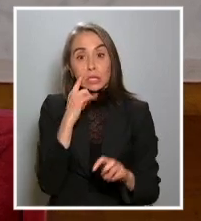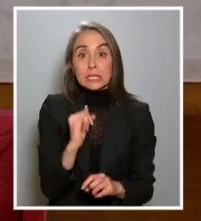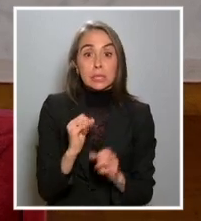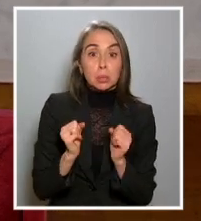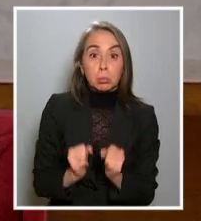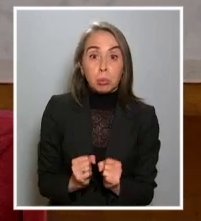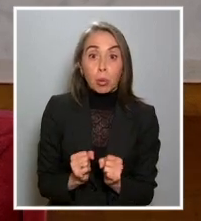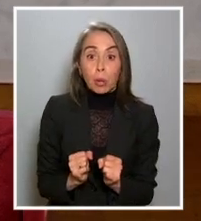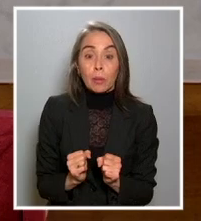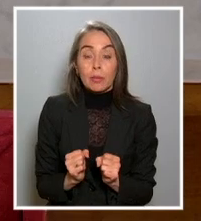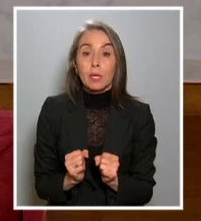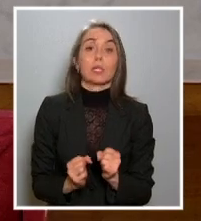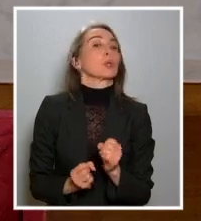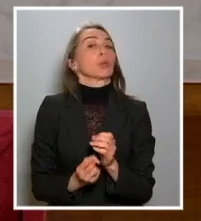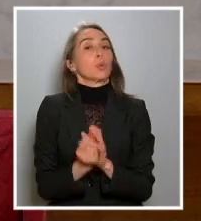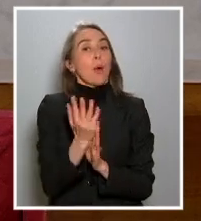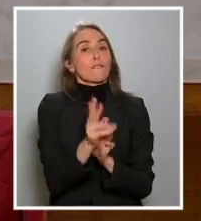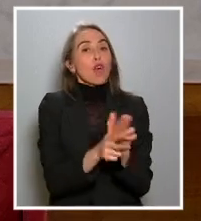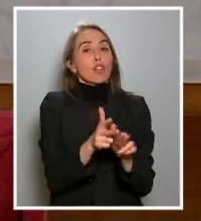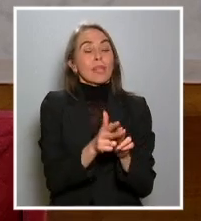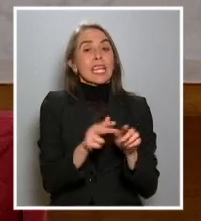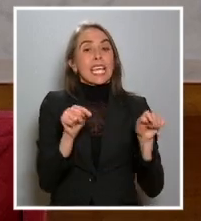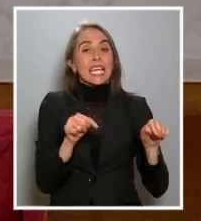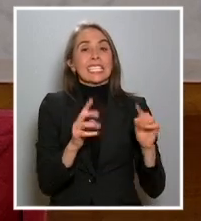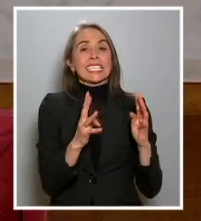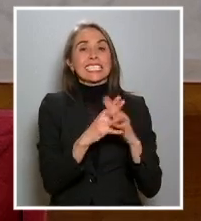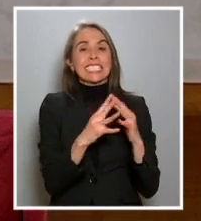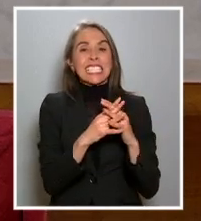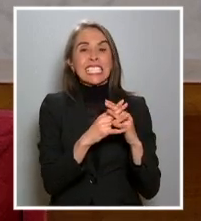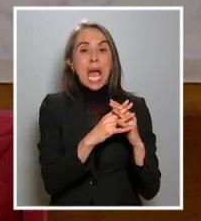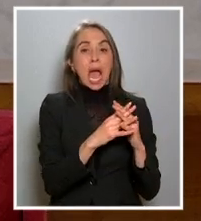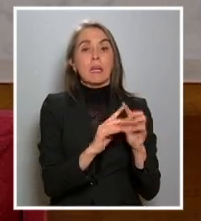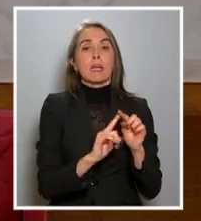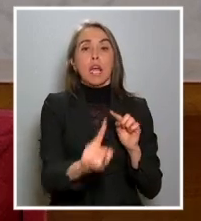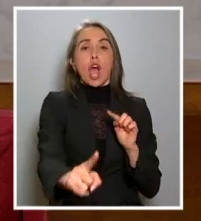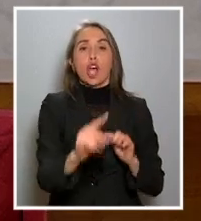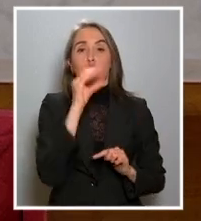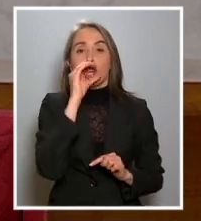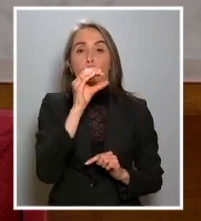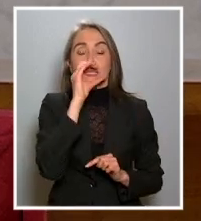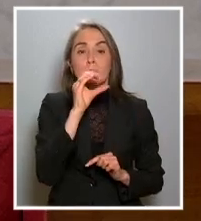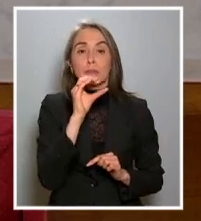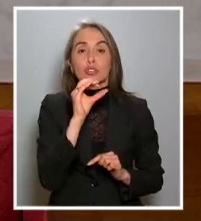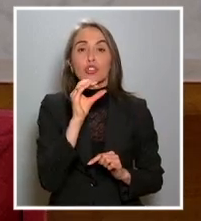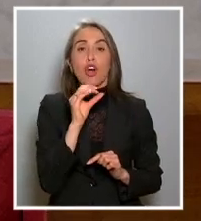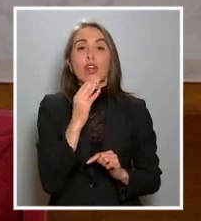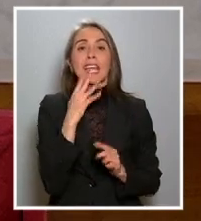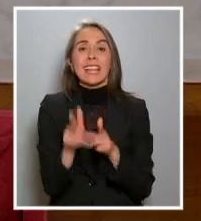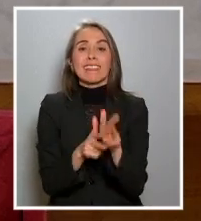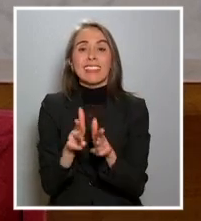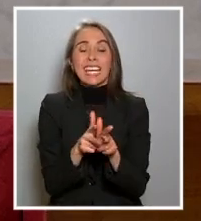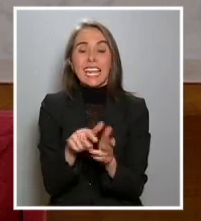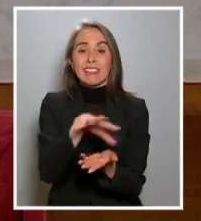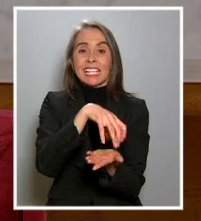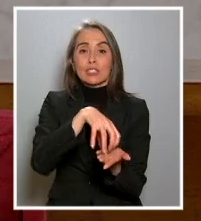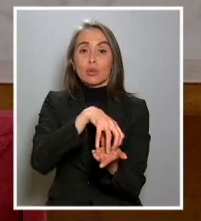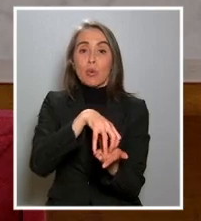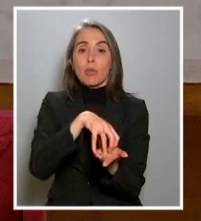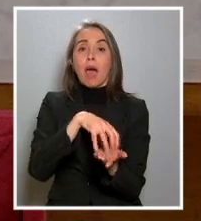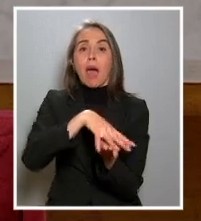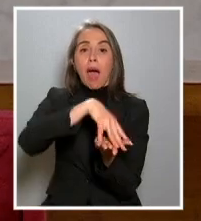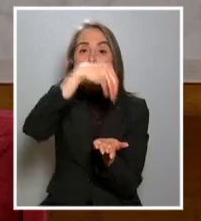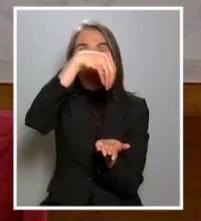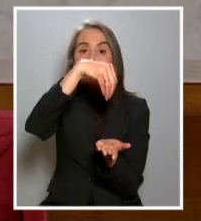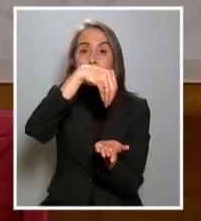prefectibilidad para la nueva conexión ferroviaria entre Chillán y Concepción, así como para el tren urbano de